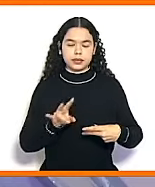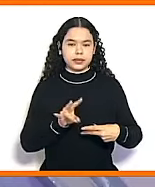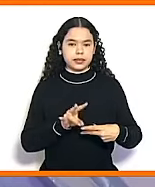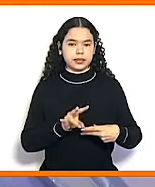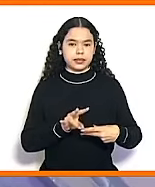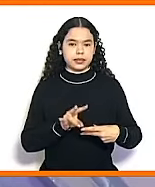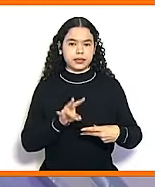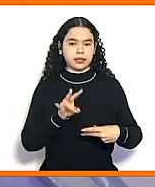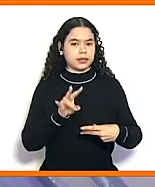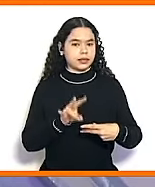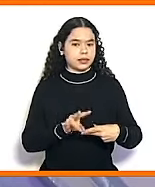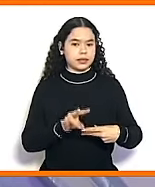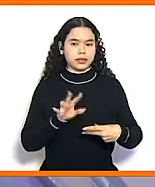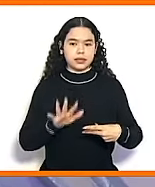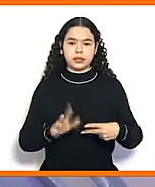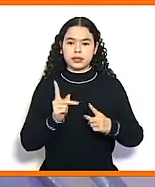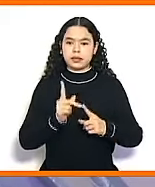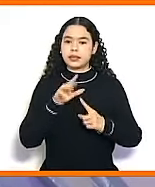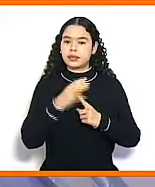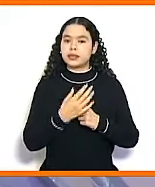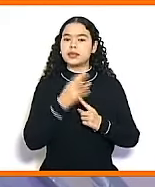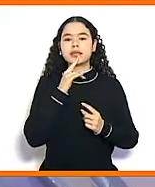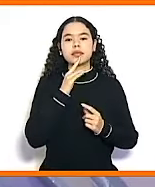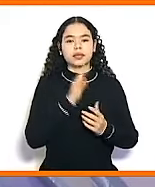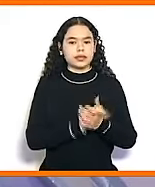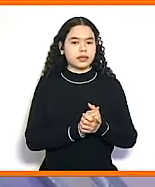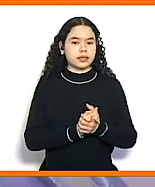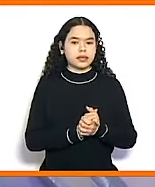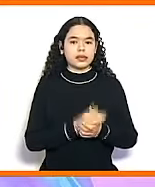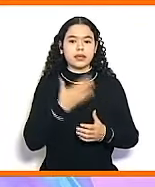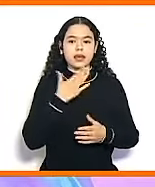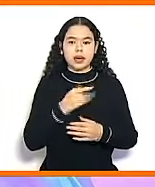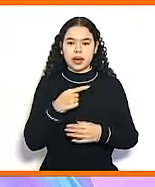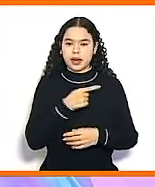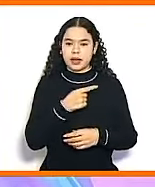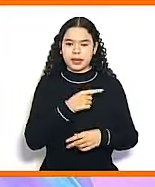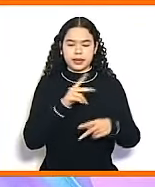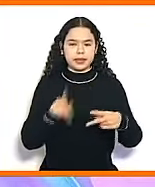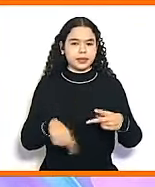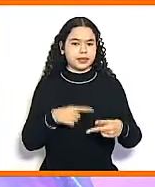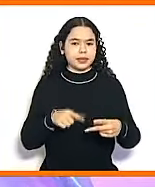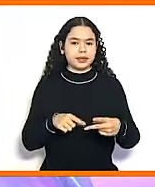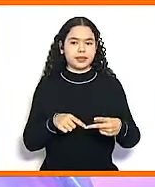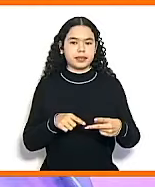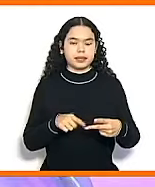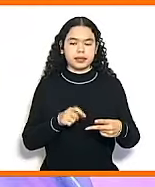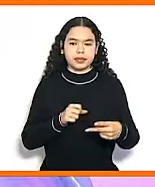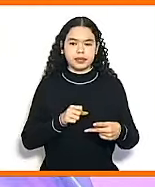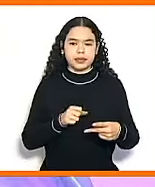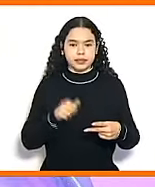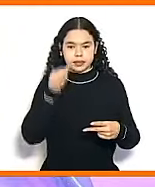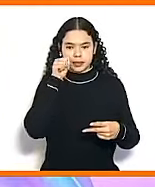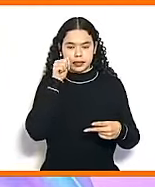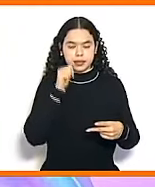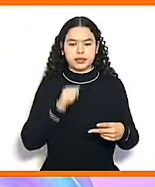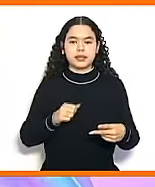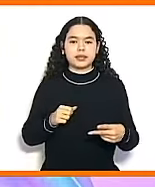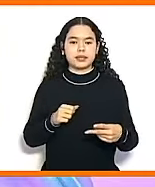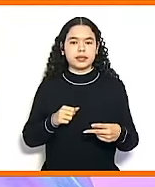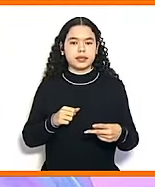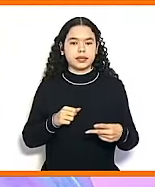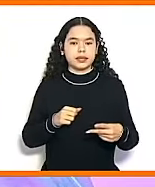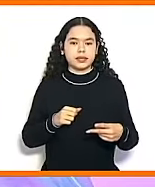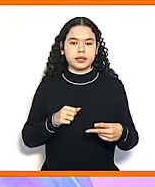uno tu número ganador es el 75 con su catrachada malí en posición dos su primer dígito atentos porque este